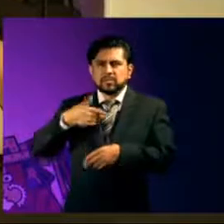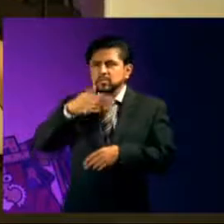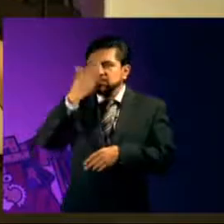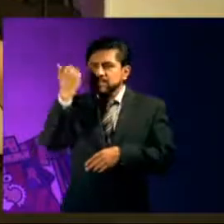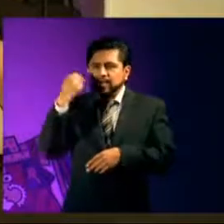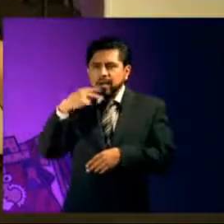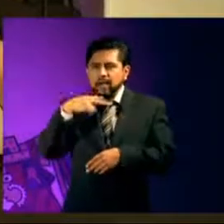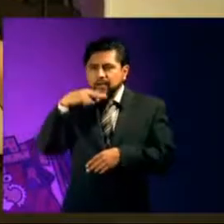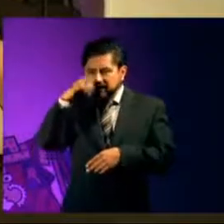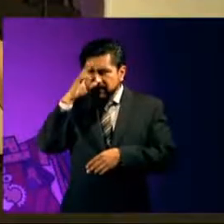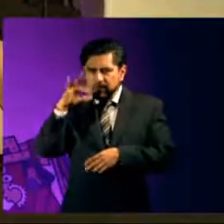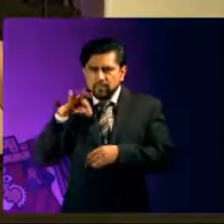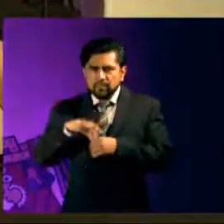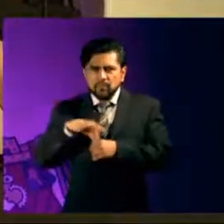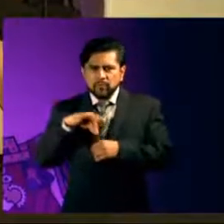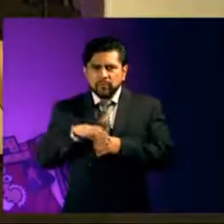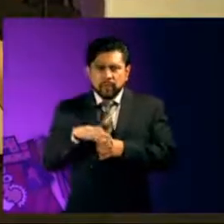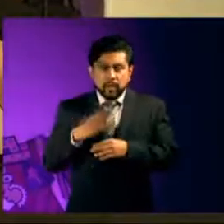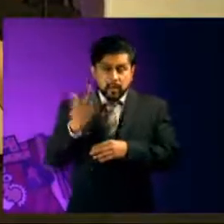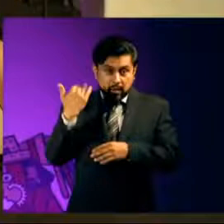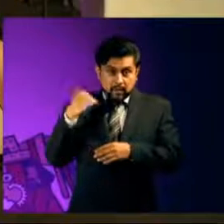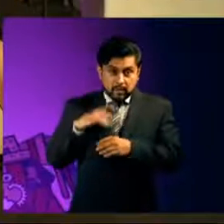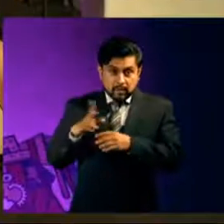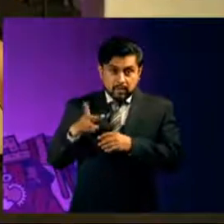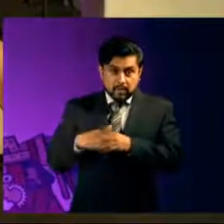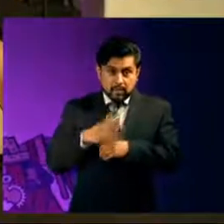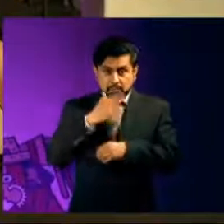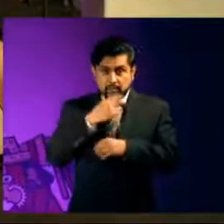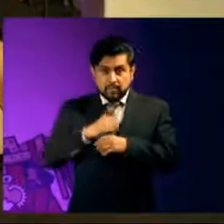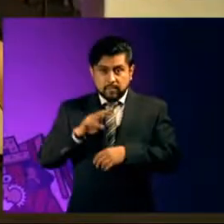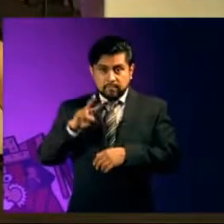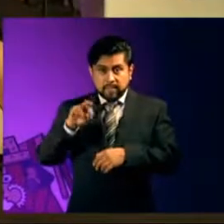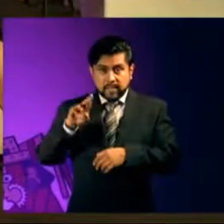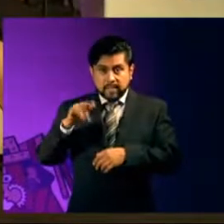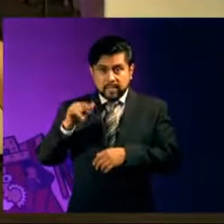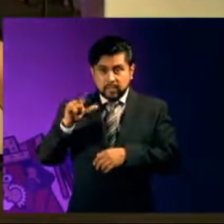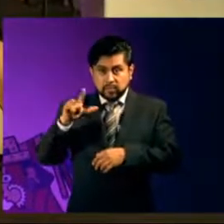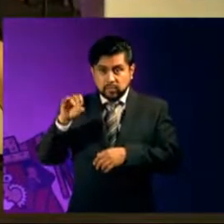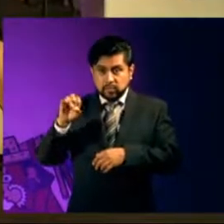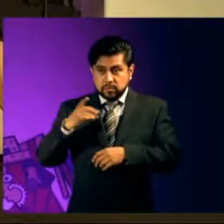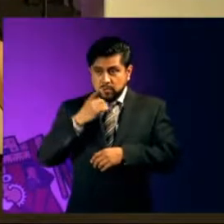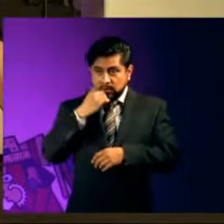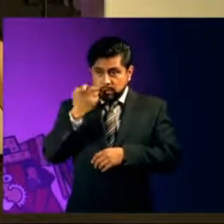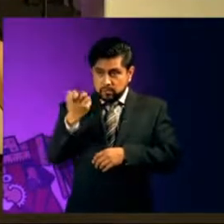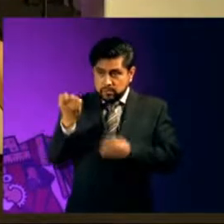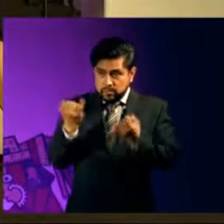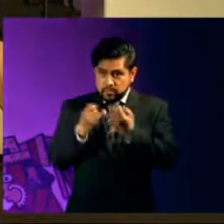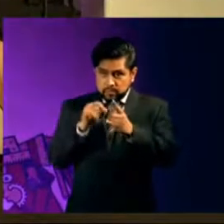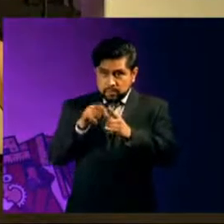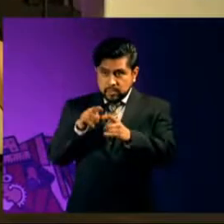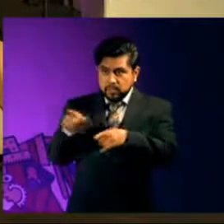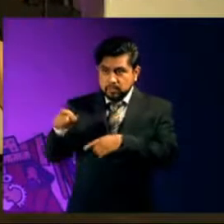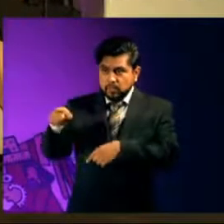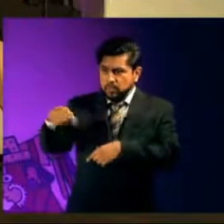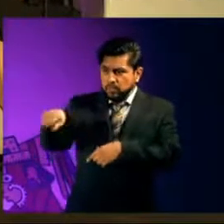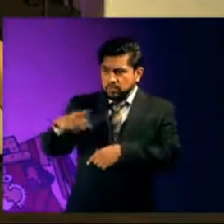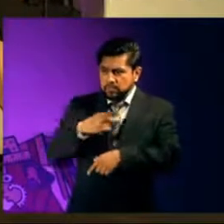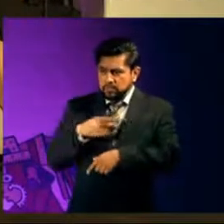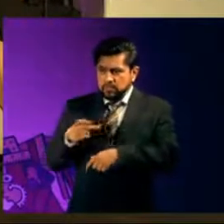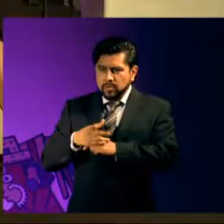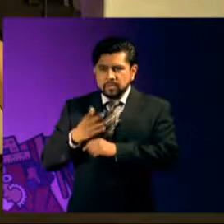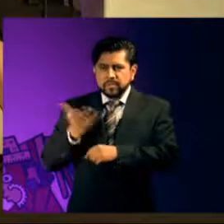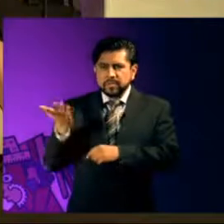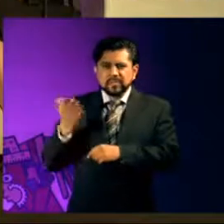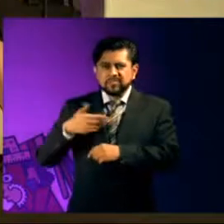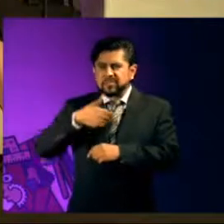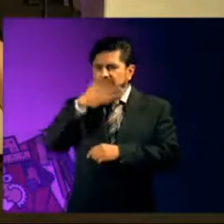como dijo ya el célebre de vargas llosa los pobres no no no están preparados para